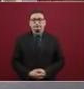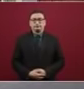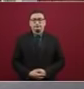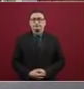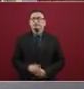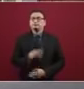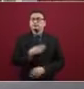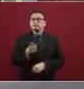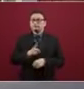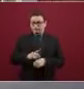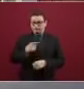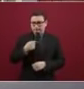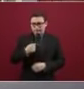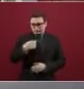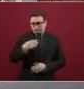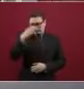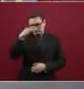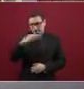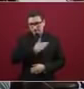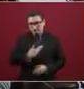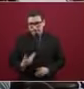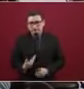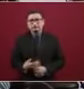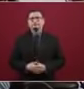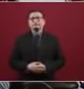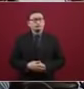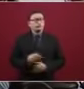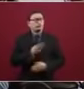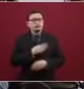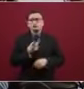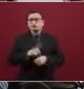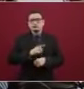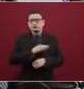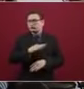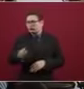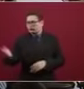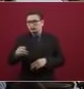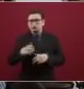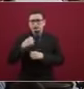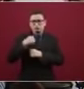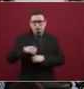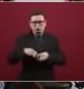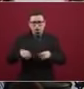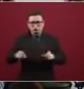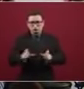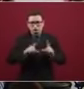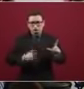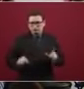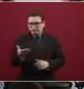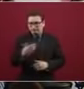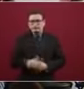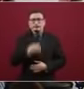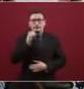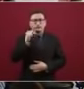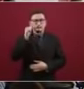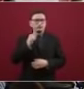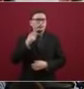Buenos días, señor presidente. Carlos Montesinos de la Hoguera. Buenos días a todos los elementos de la Guardia Nacional. Ayer la